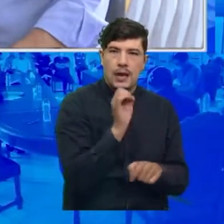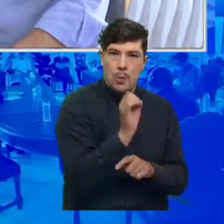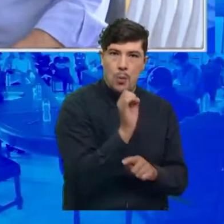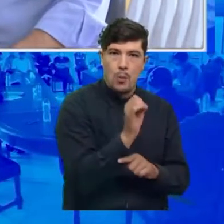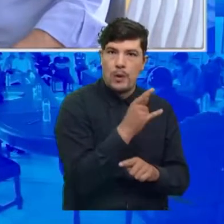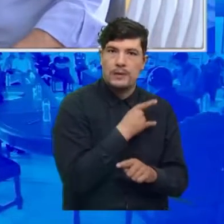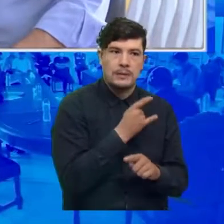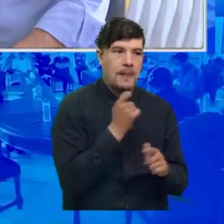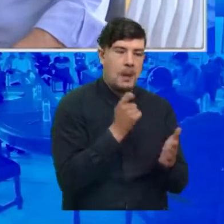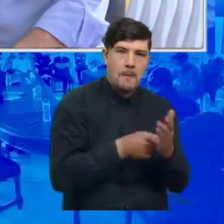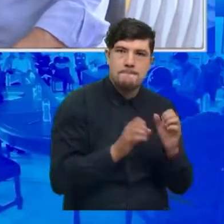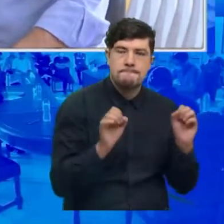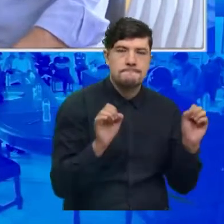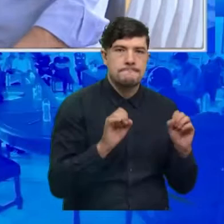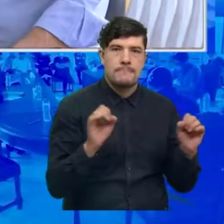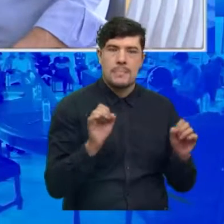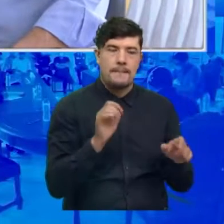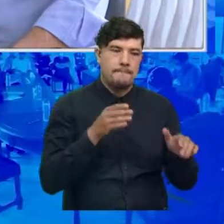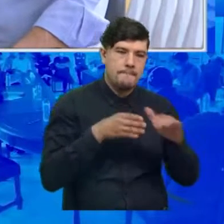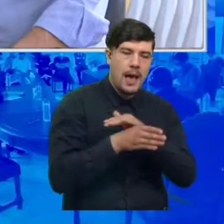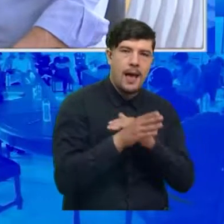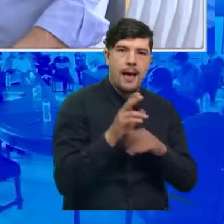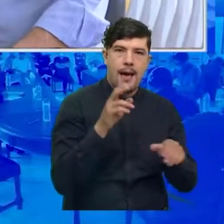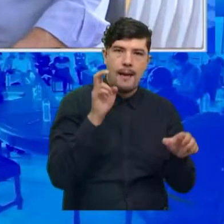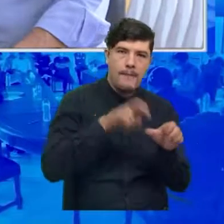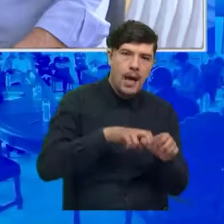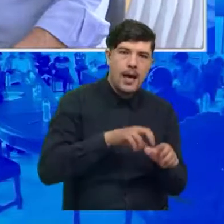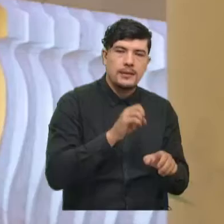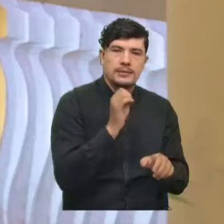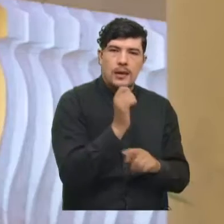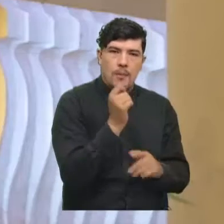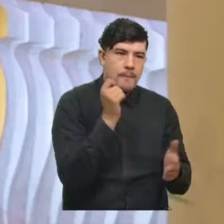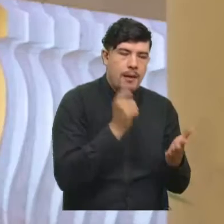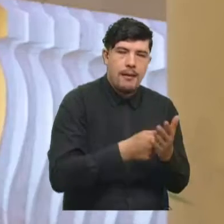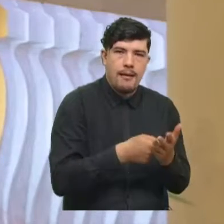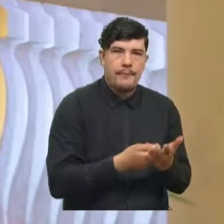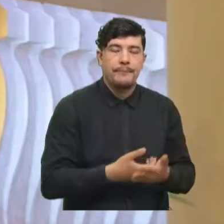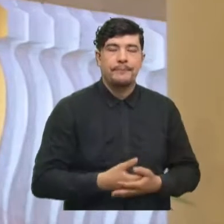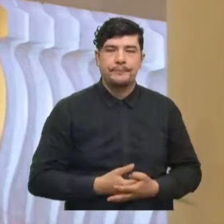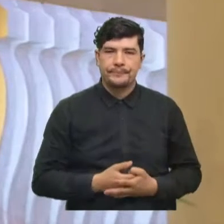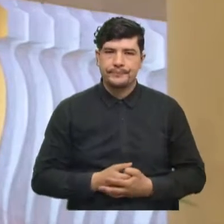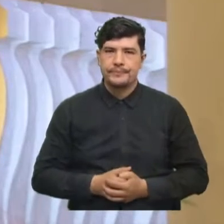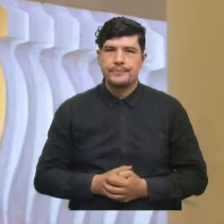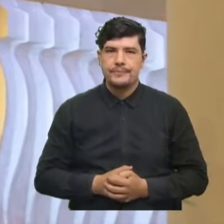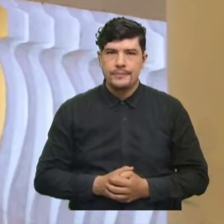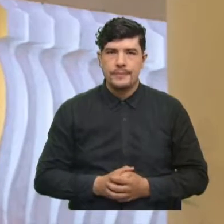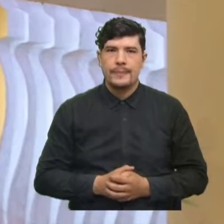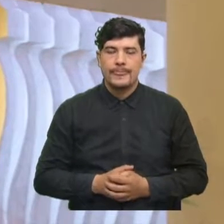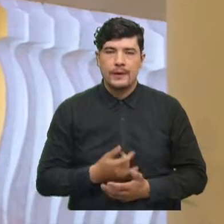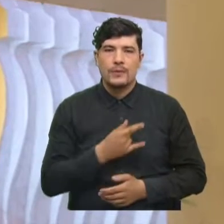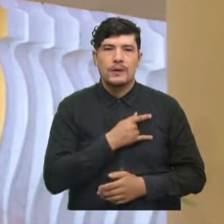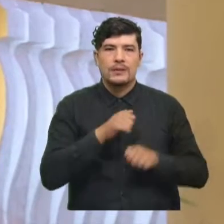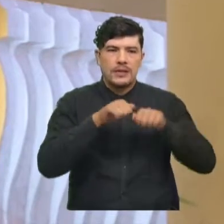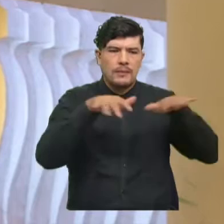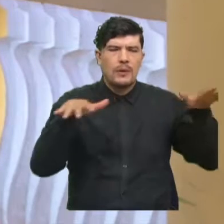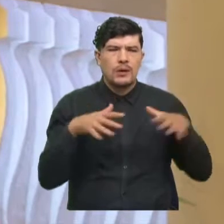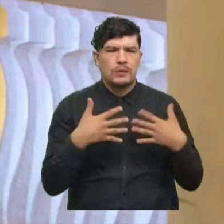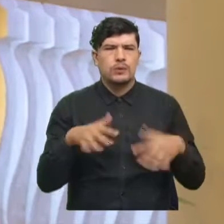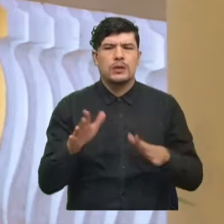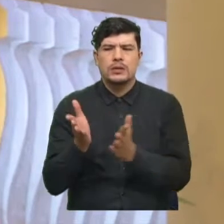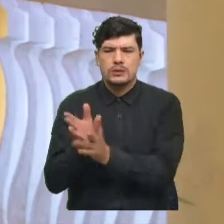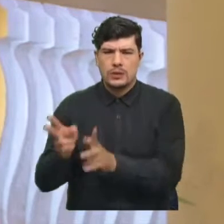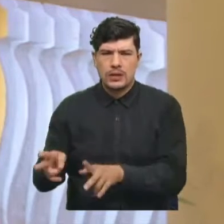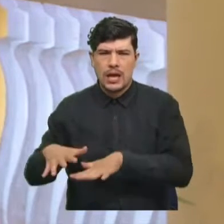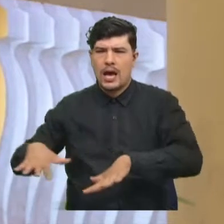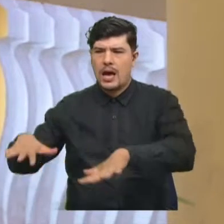las unidades tecnológicas es una de las instituciones que mayor estudiantes beneficiados tanto rurales población vulnerable